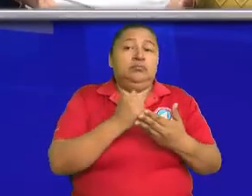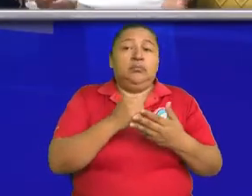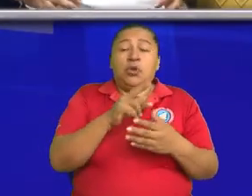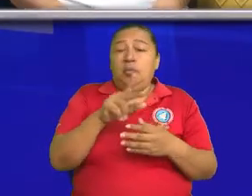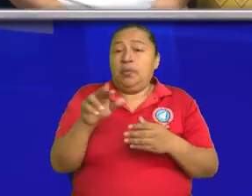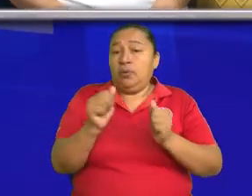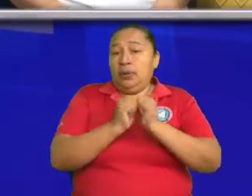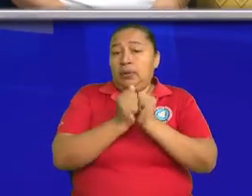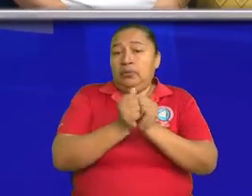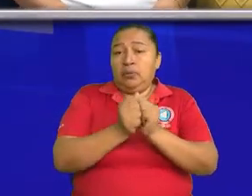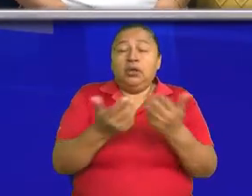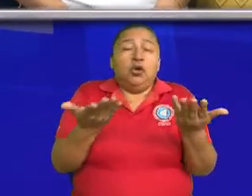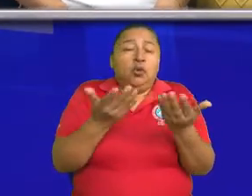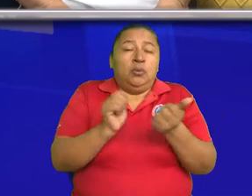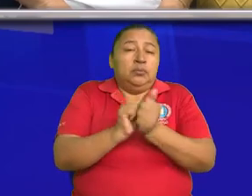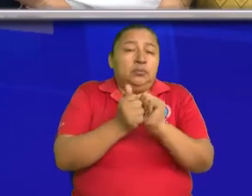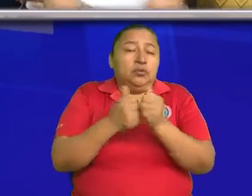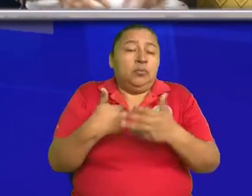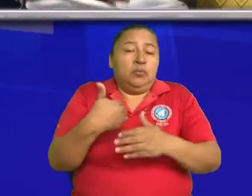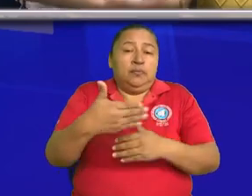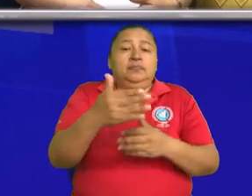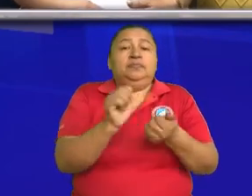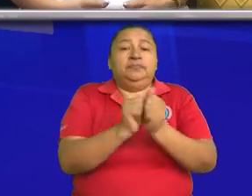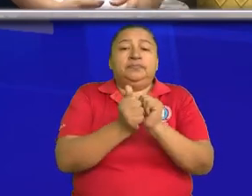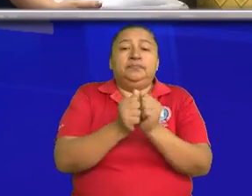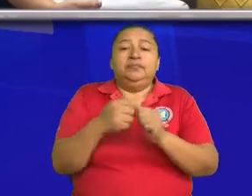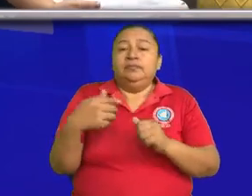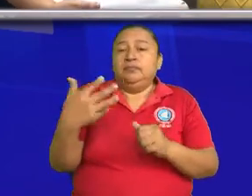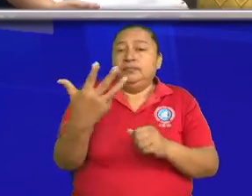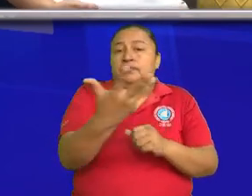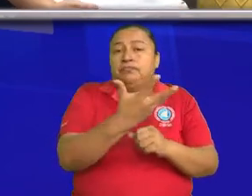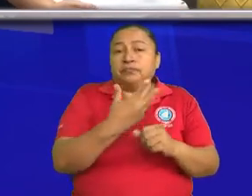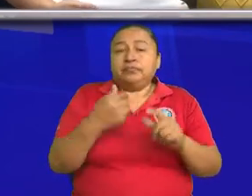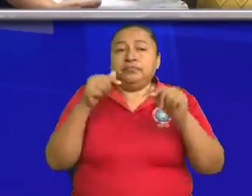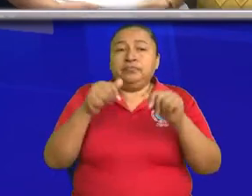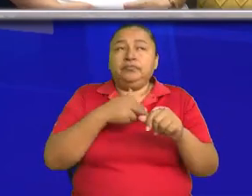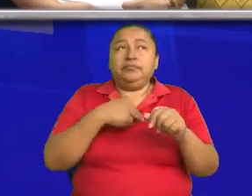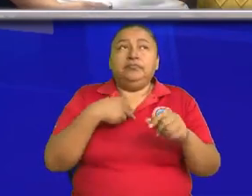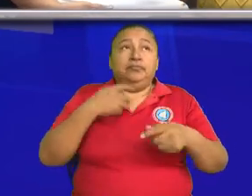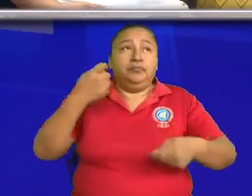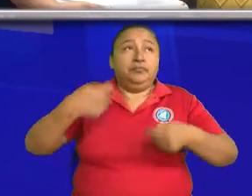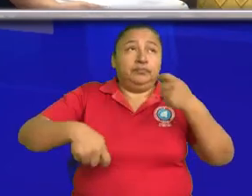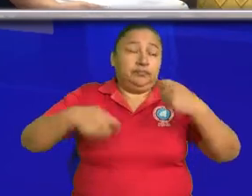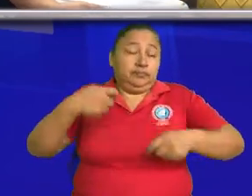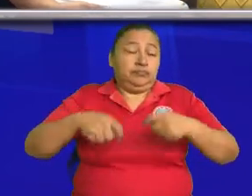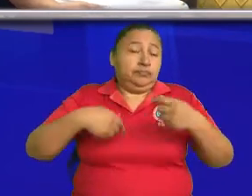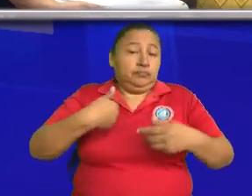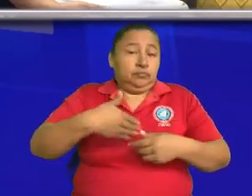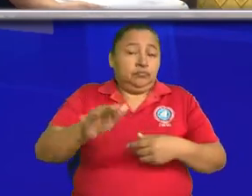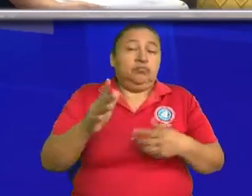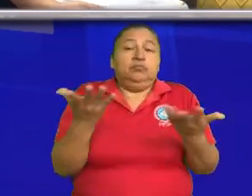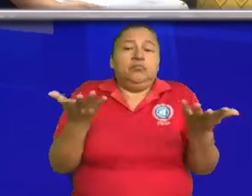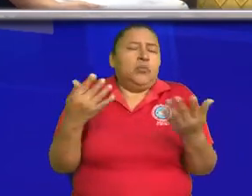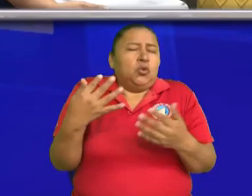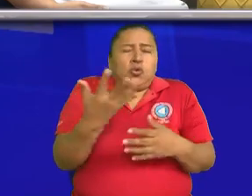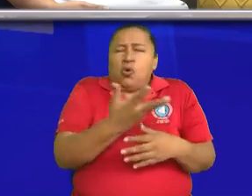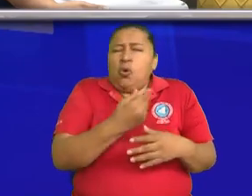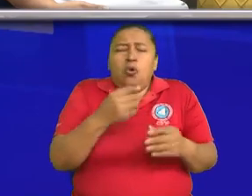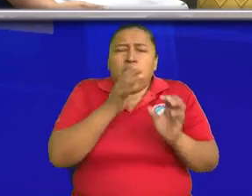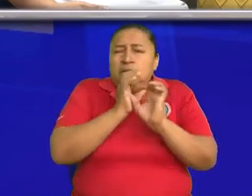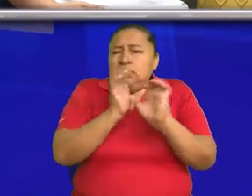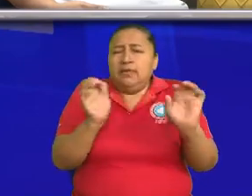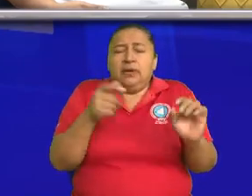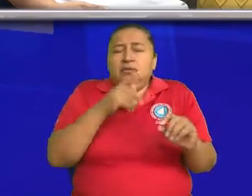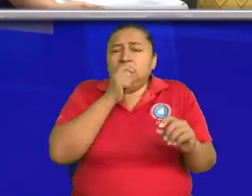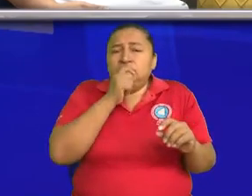que el deporte, cómo hemos avanzado en el deporte. Entonces, todo eso, las bandas rítmicas, todo eso que a los chavalos